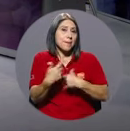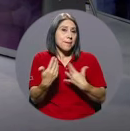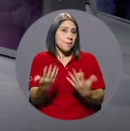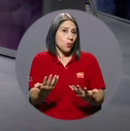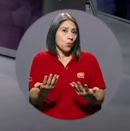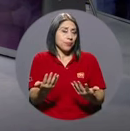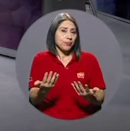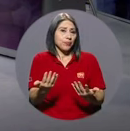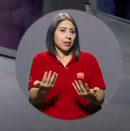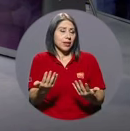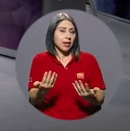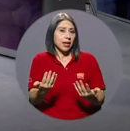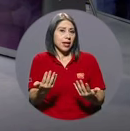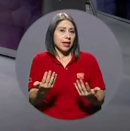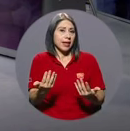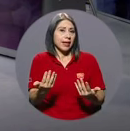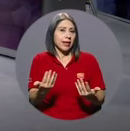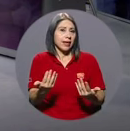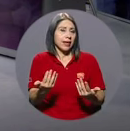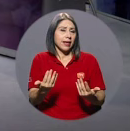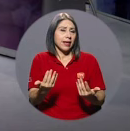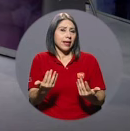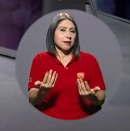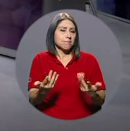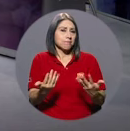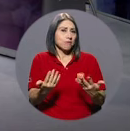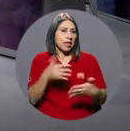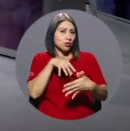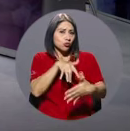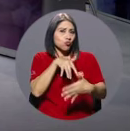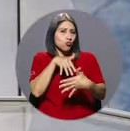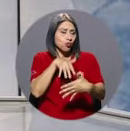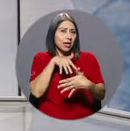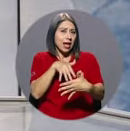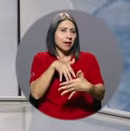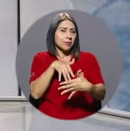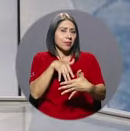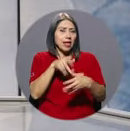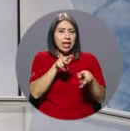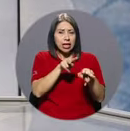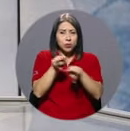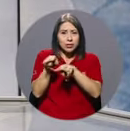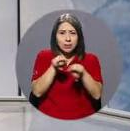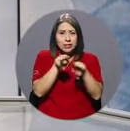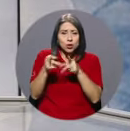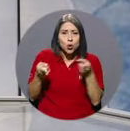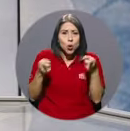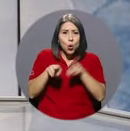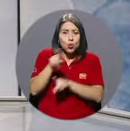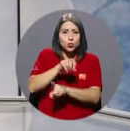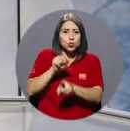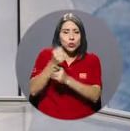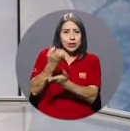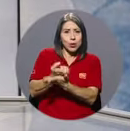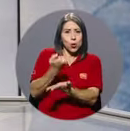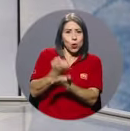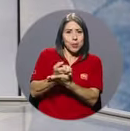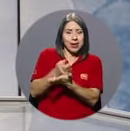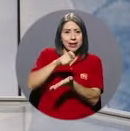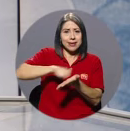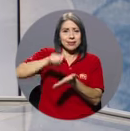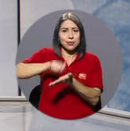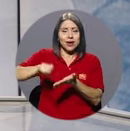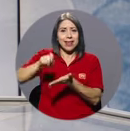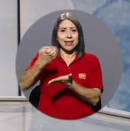cabo el estudio que se desarrolla en el marco del Observatorio de la Coyuntura Económica que se desarrolla en la